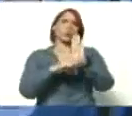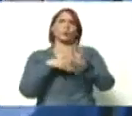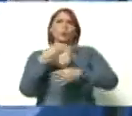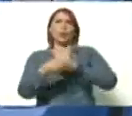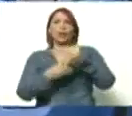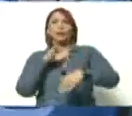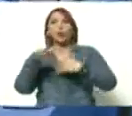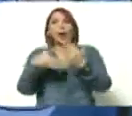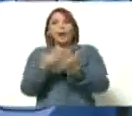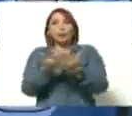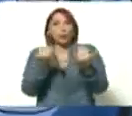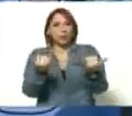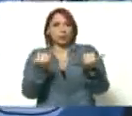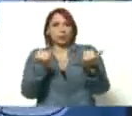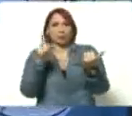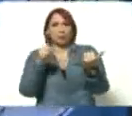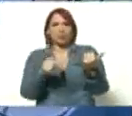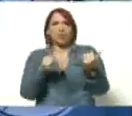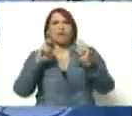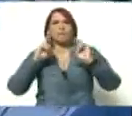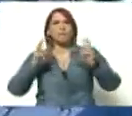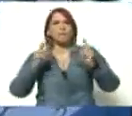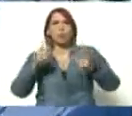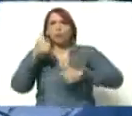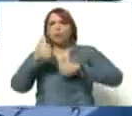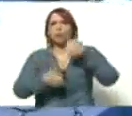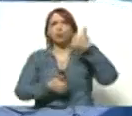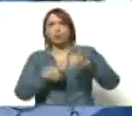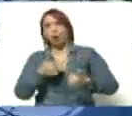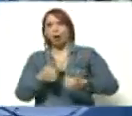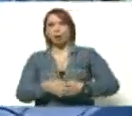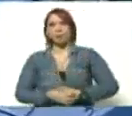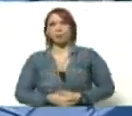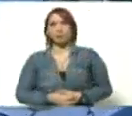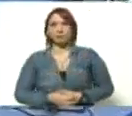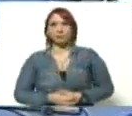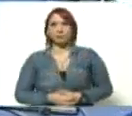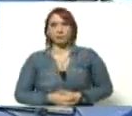o las asignaturas que estamos cursando.